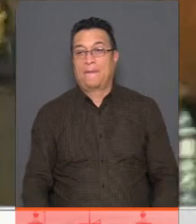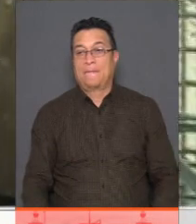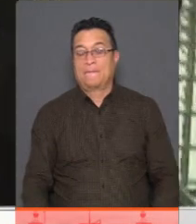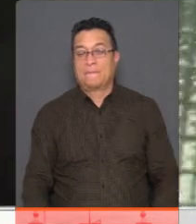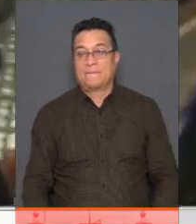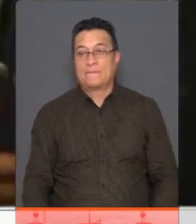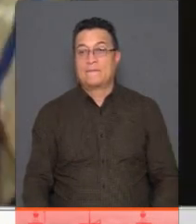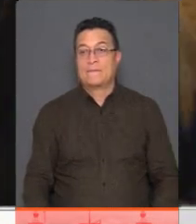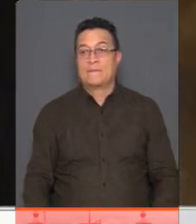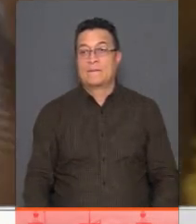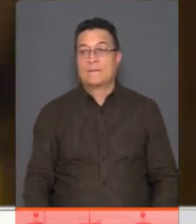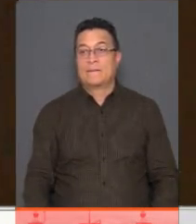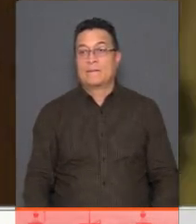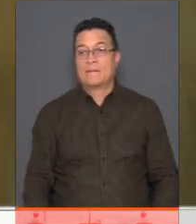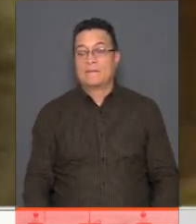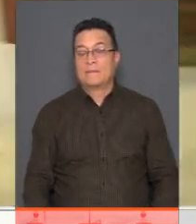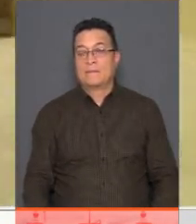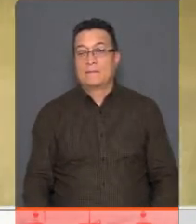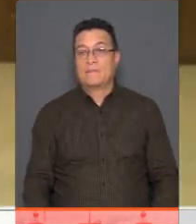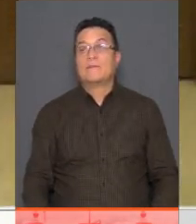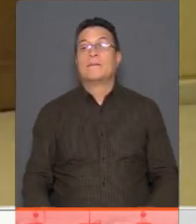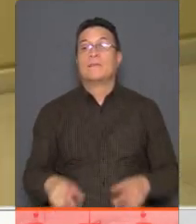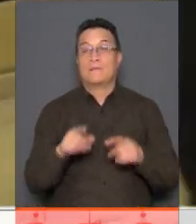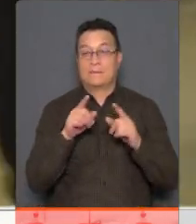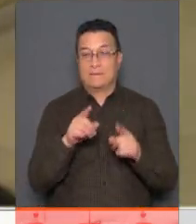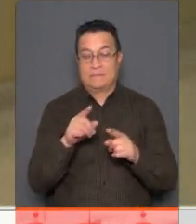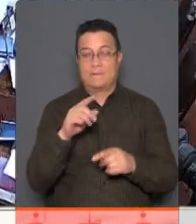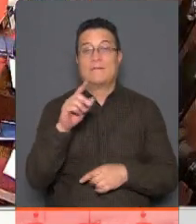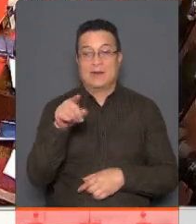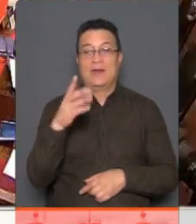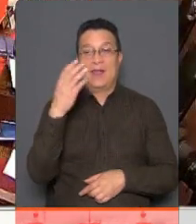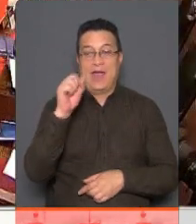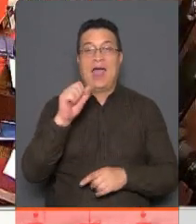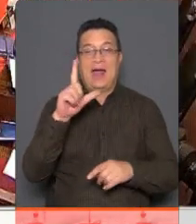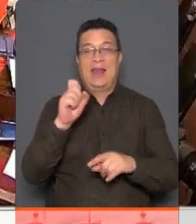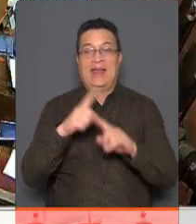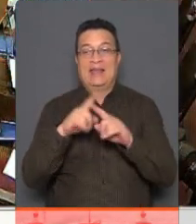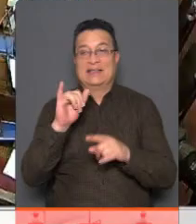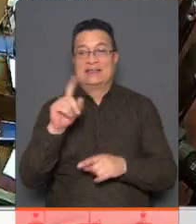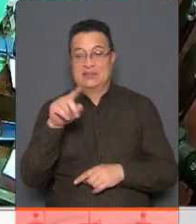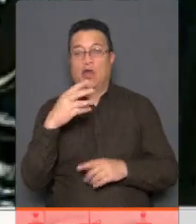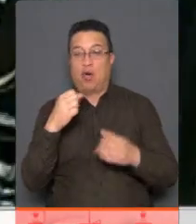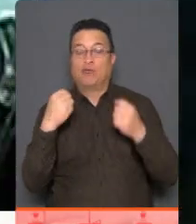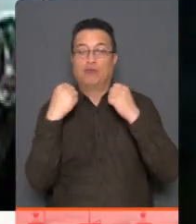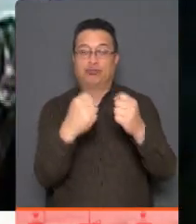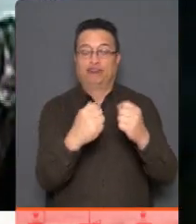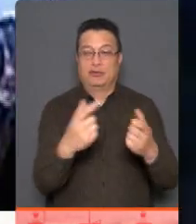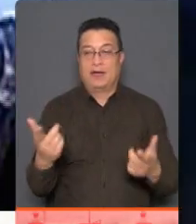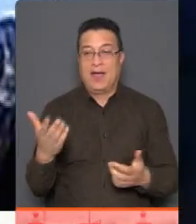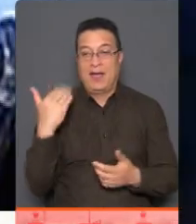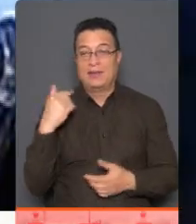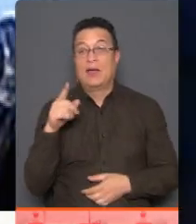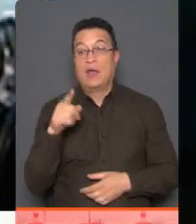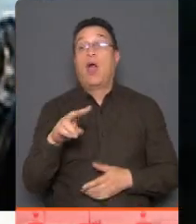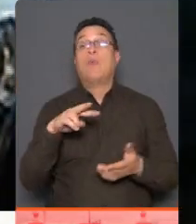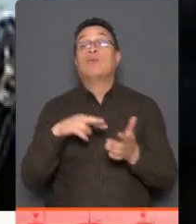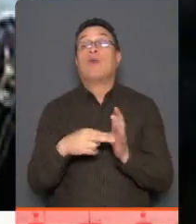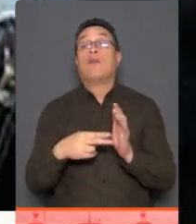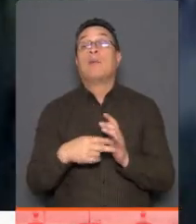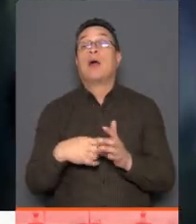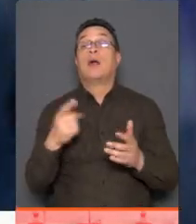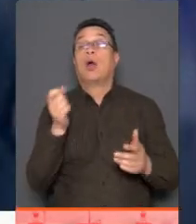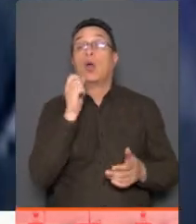Esa. Sí, Alexis Sepúlveda en esa. Claro, época, Alexis, sí. Sepúlveda. Si el problema, Cristian, es